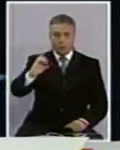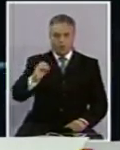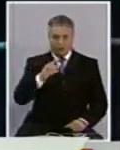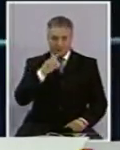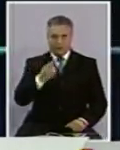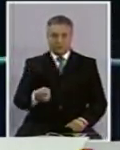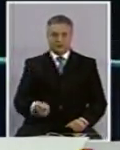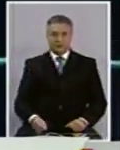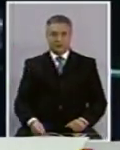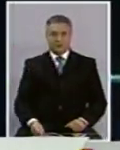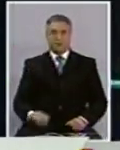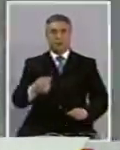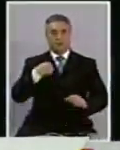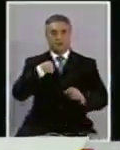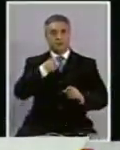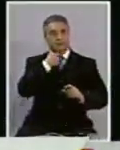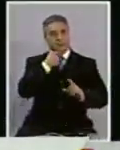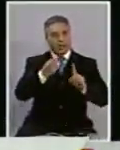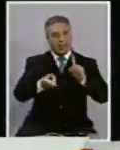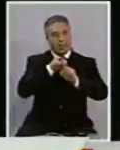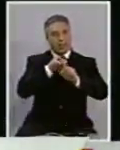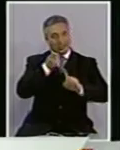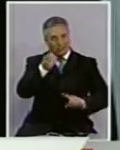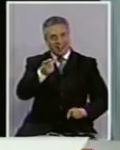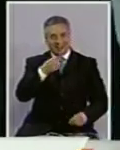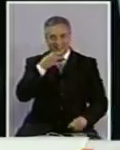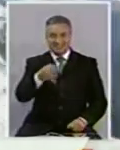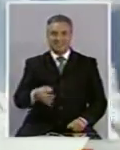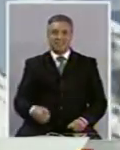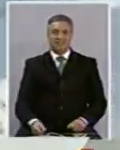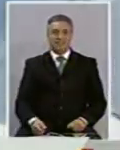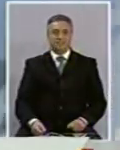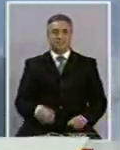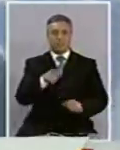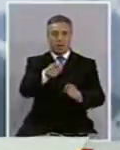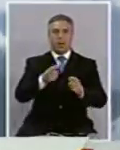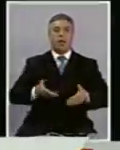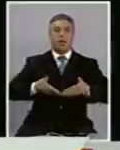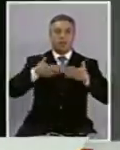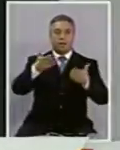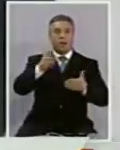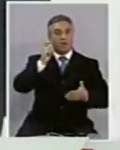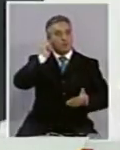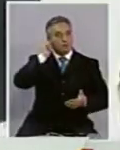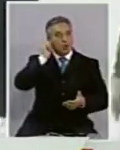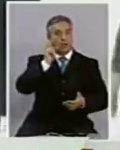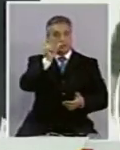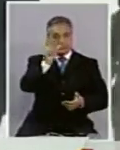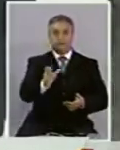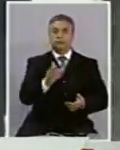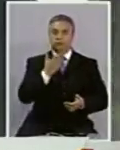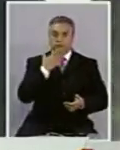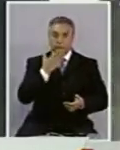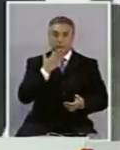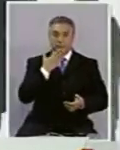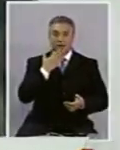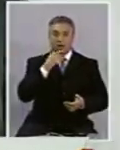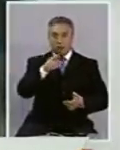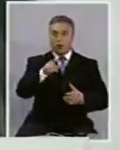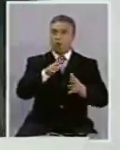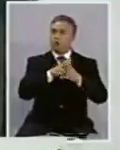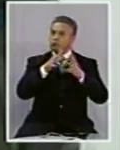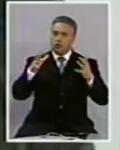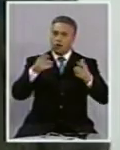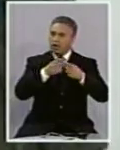lo tiene ahí. Voy a casar con él. En esta entrega también se luce Amy Adams, nos muestra una Lois Lane muy